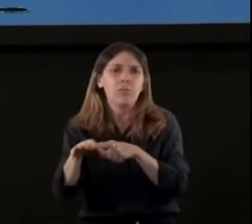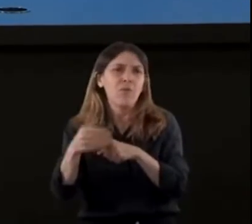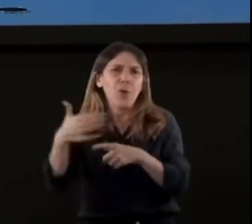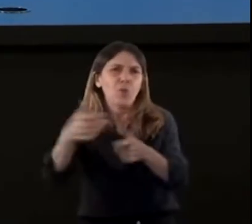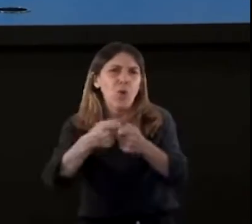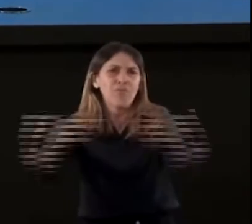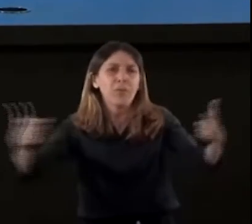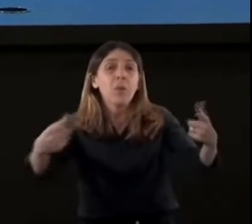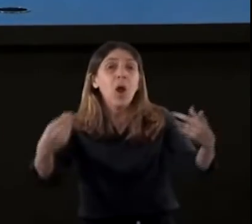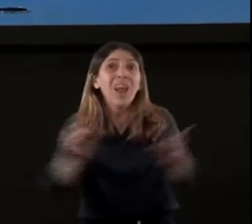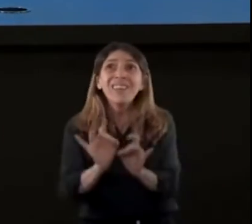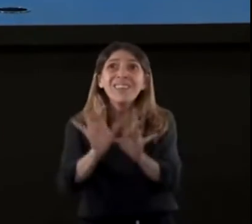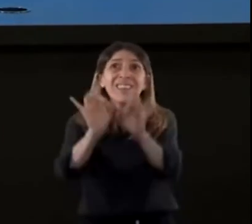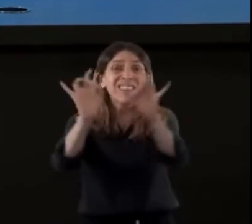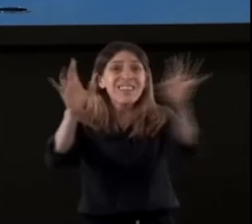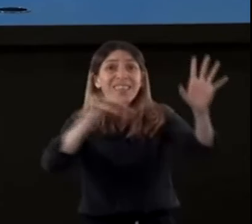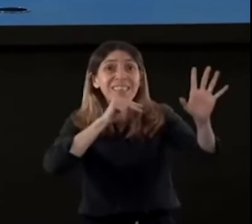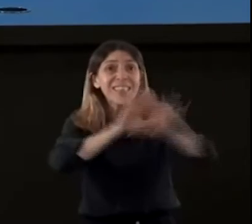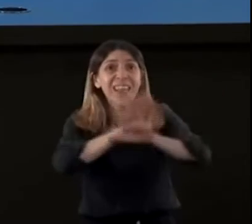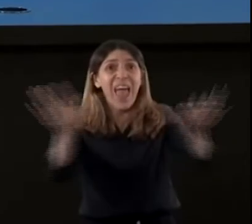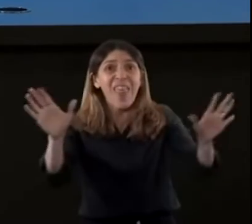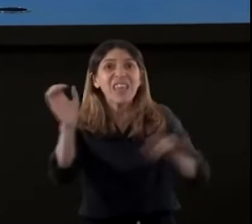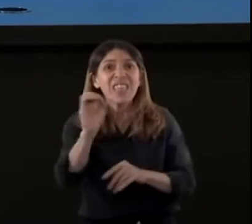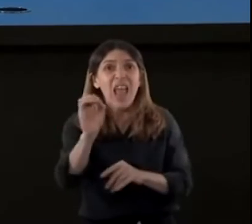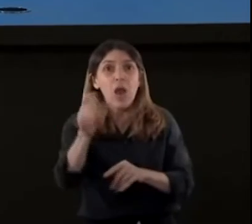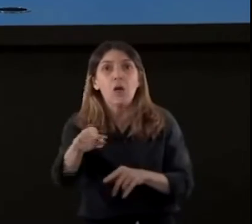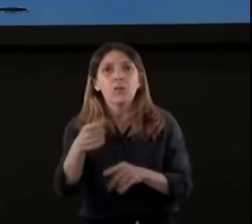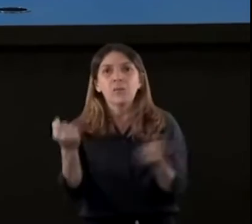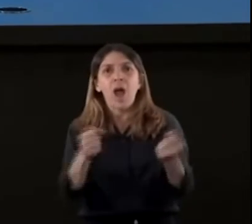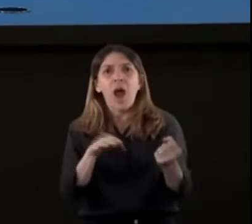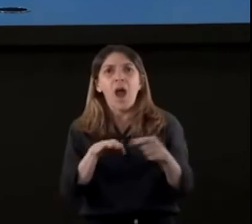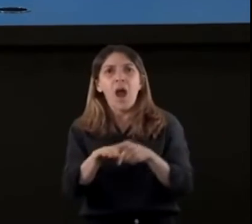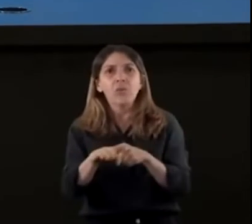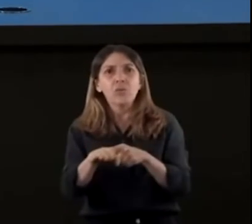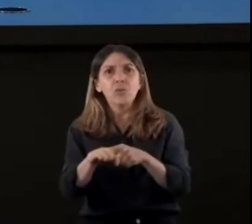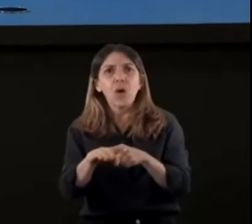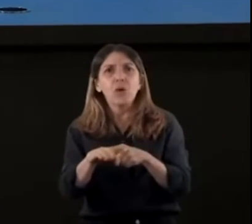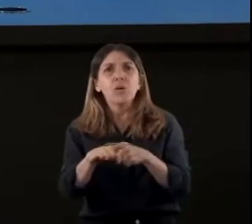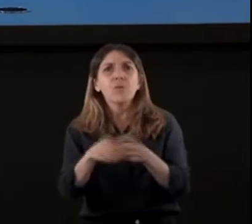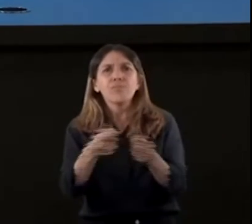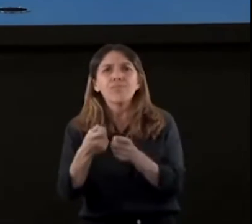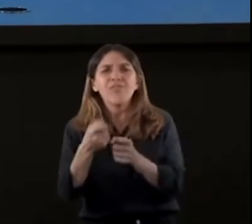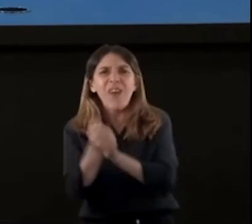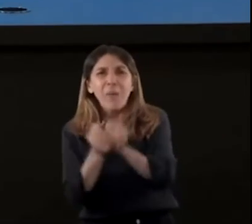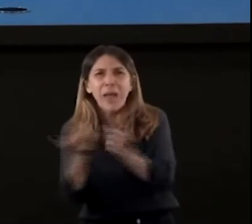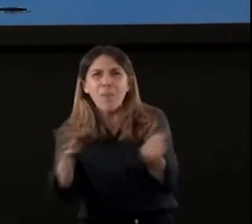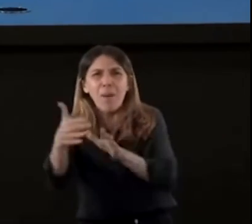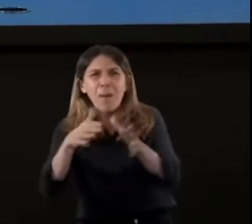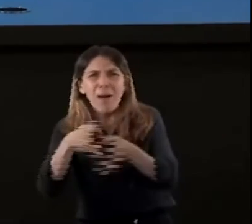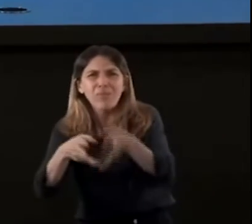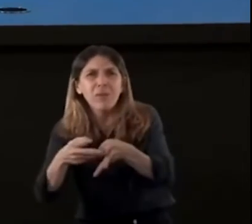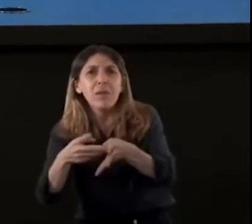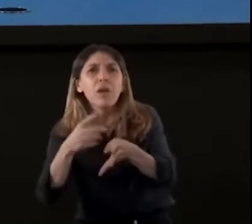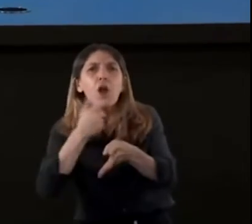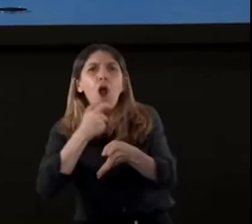no genera ninguna emisión contaminante, ese auto requiere 5 o 6 veces más cobre que un auto convencional. Requiere